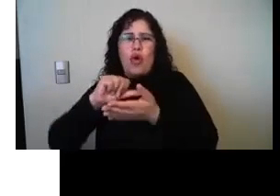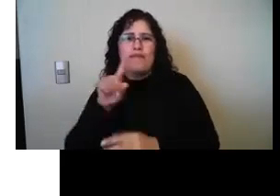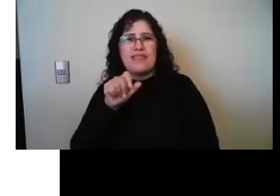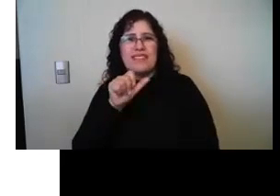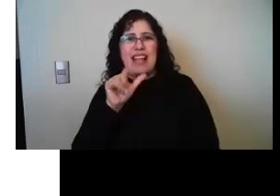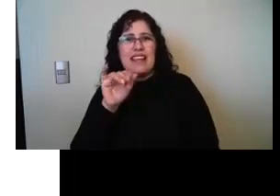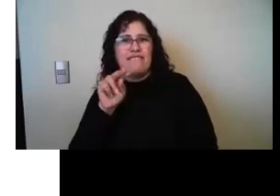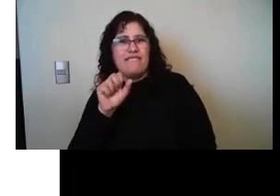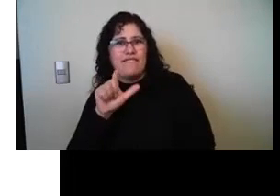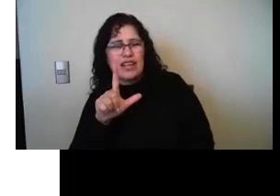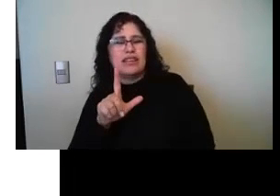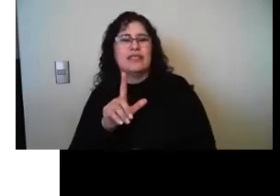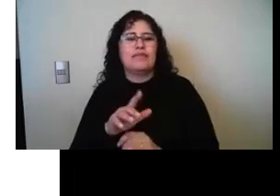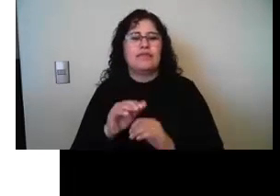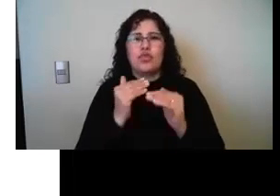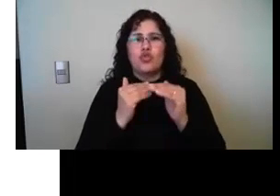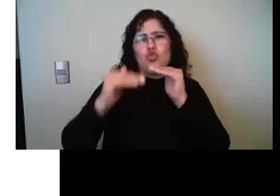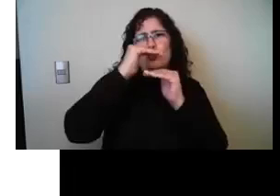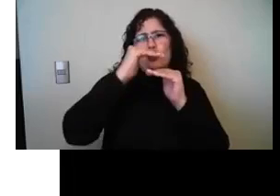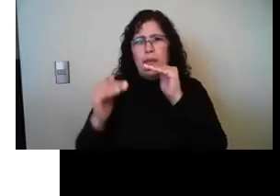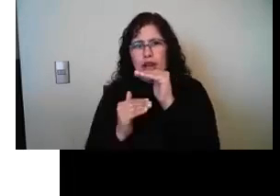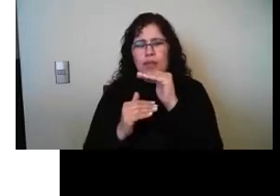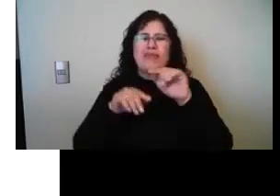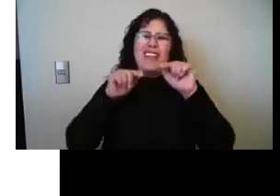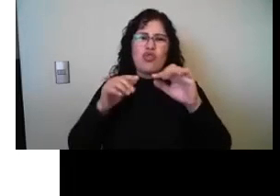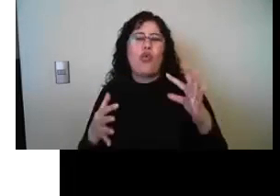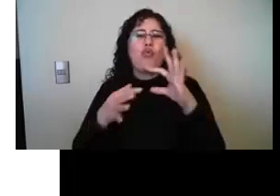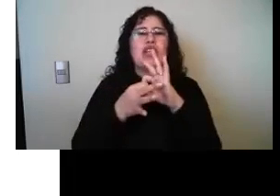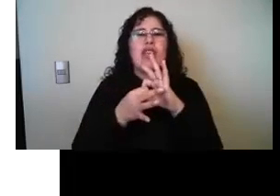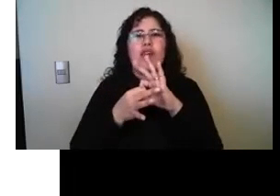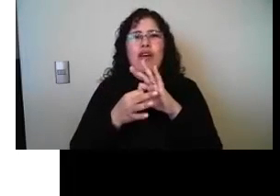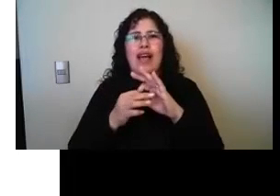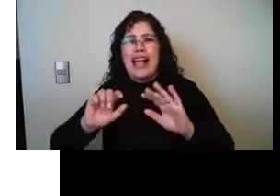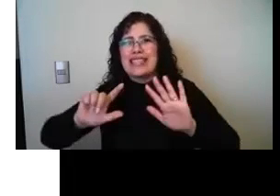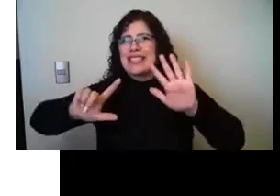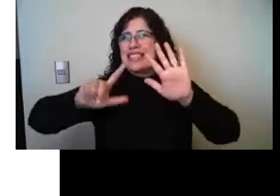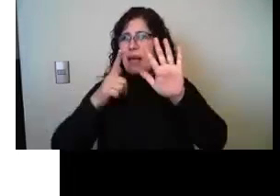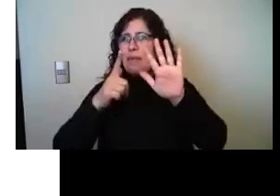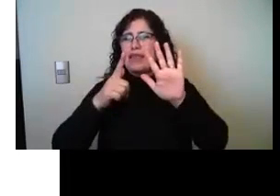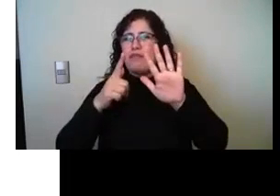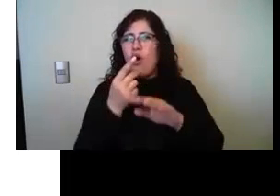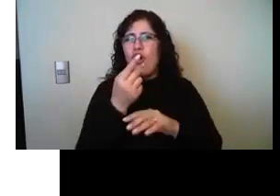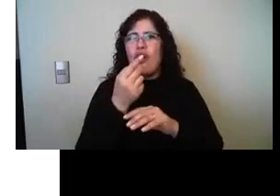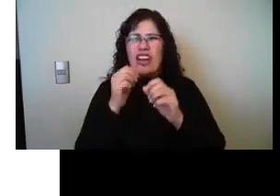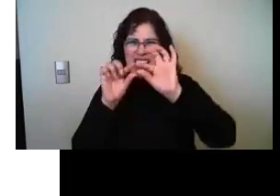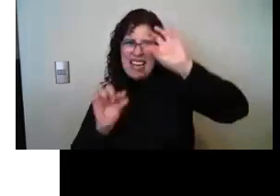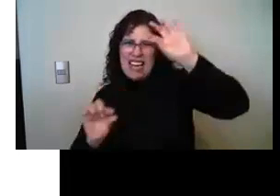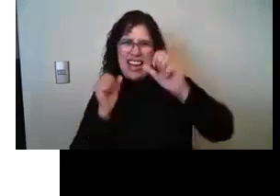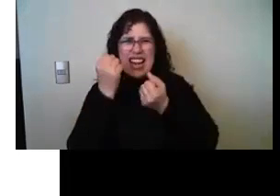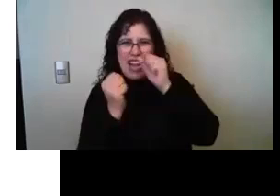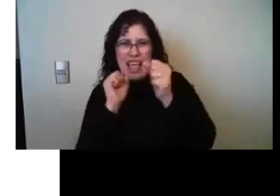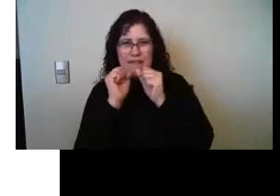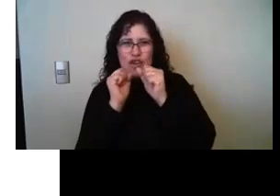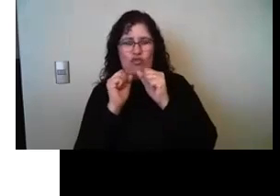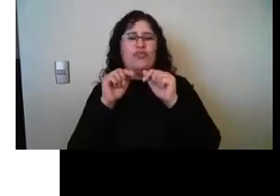¿cierto?, asociado al séptimo y al noveno par craneano. De ahí esta conexión que se observa en